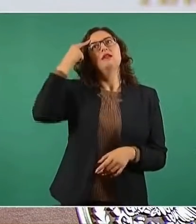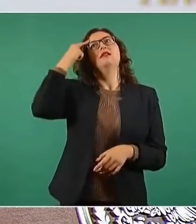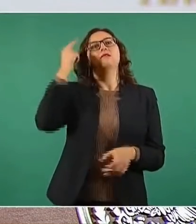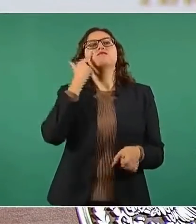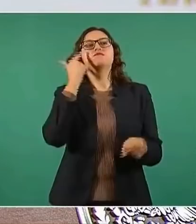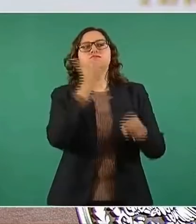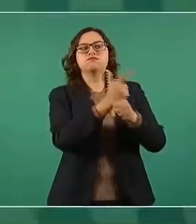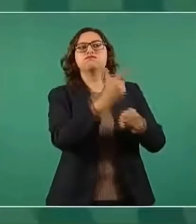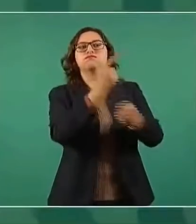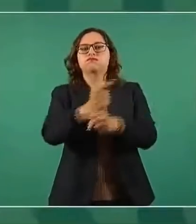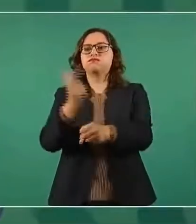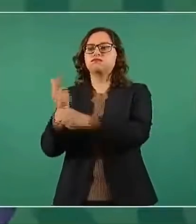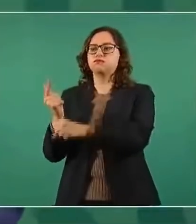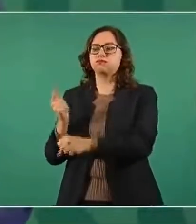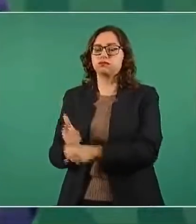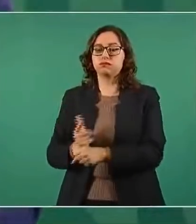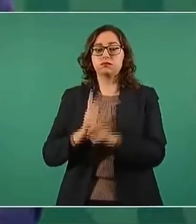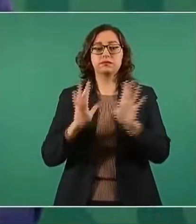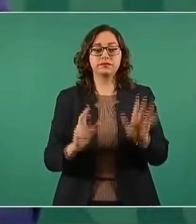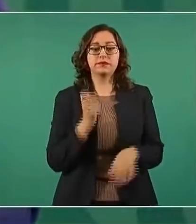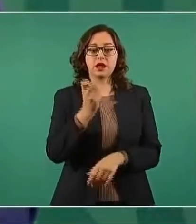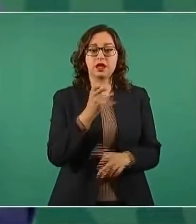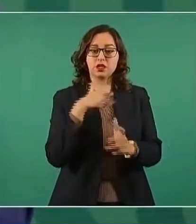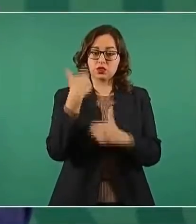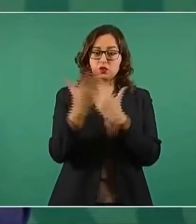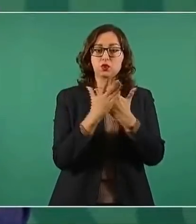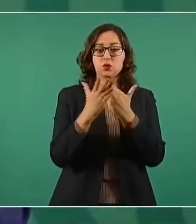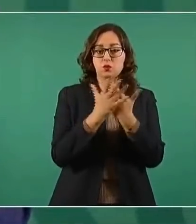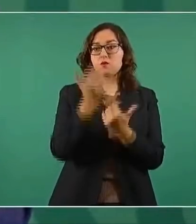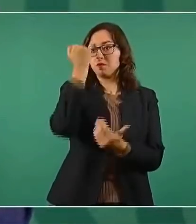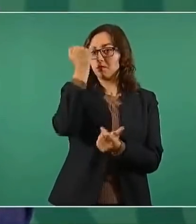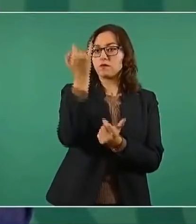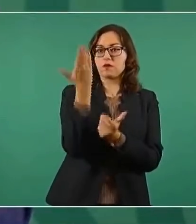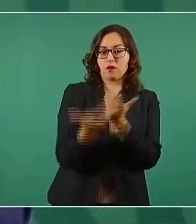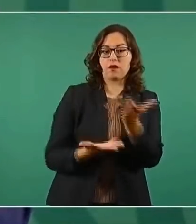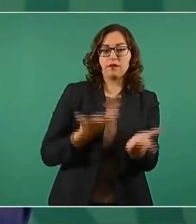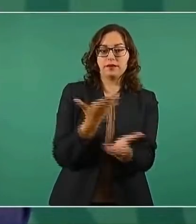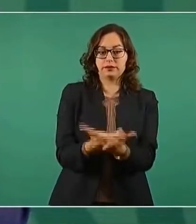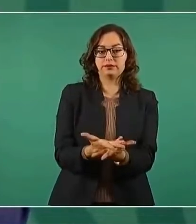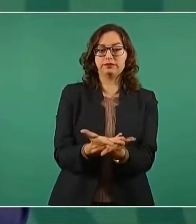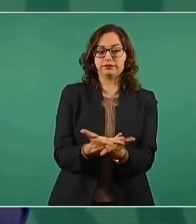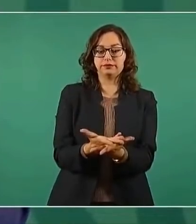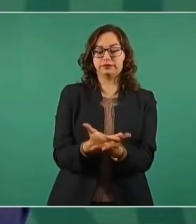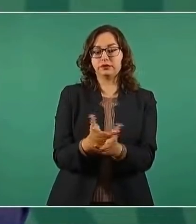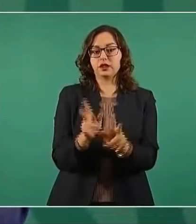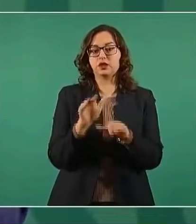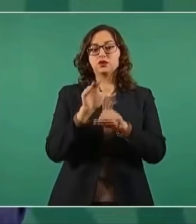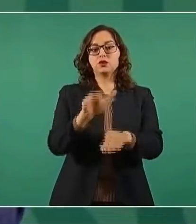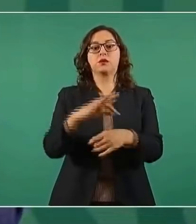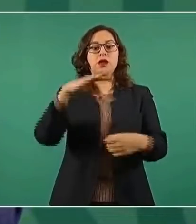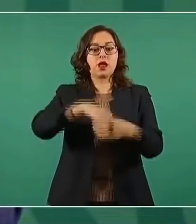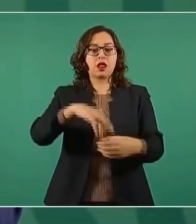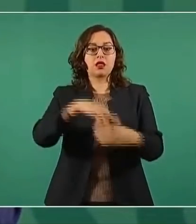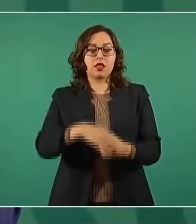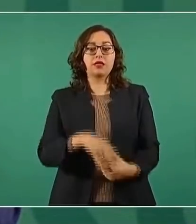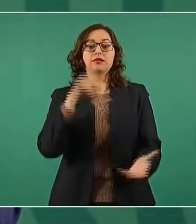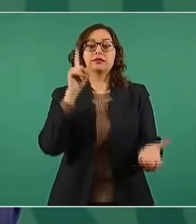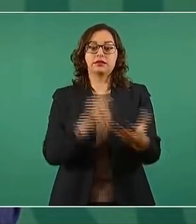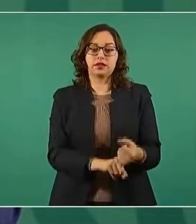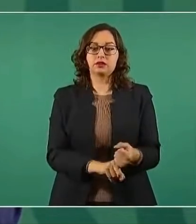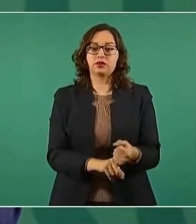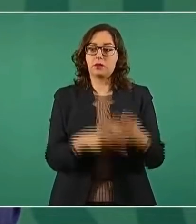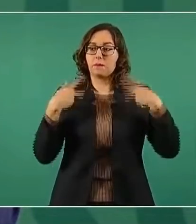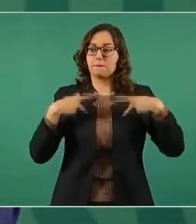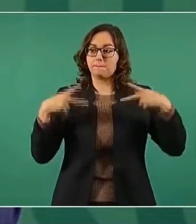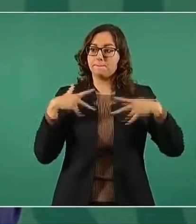Entonces, vamos en su momento a presentar una reforma en lo electoral para que se garantice el voto